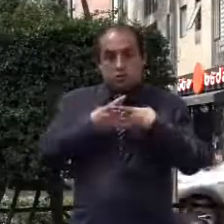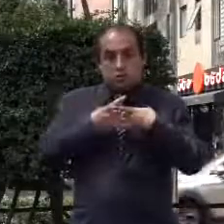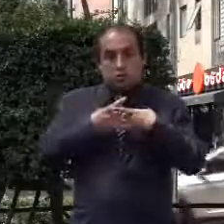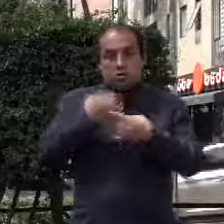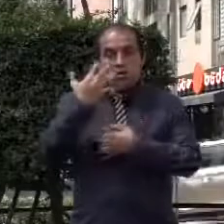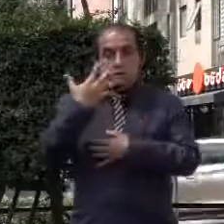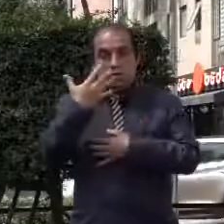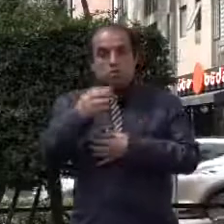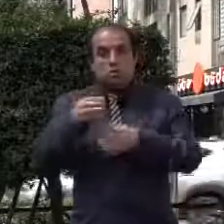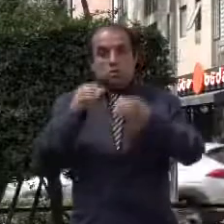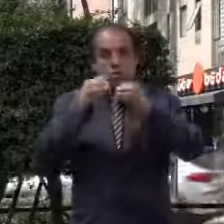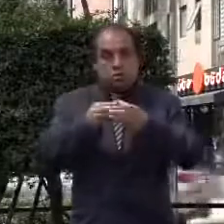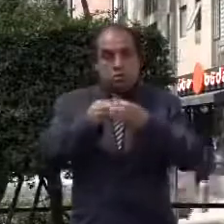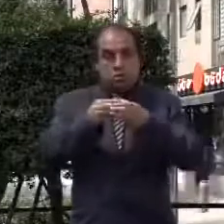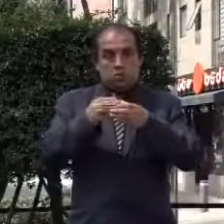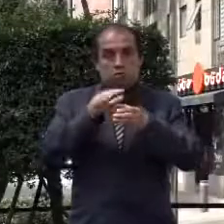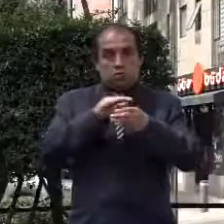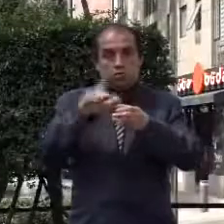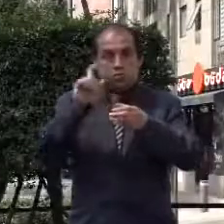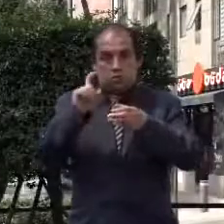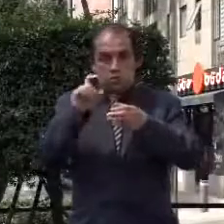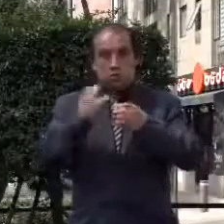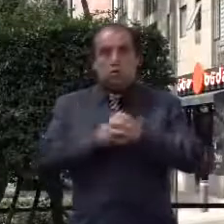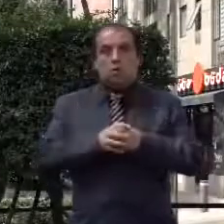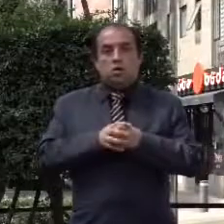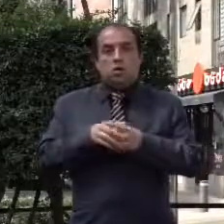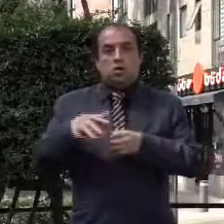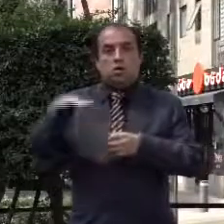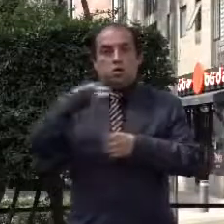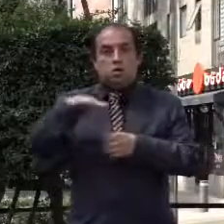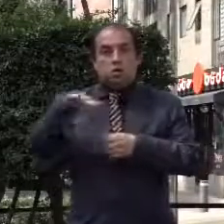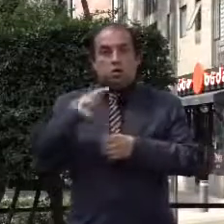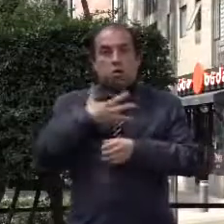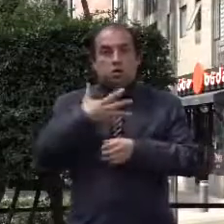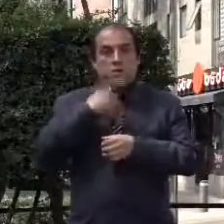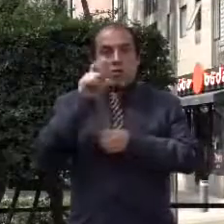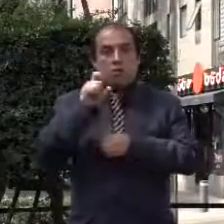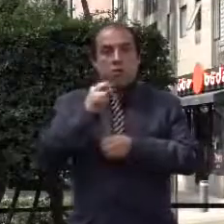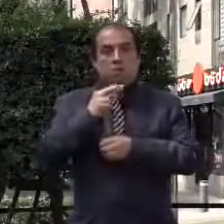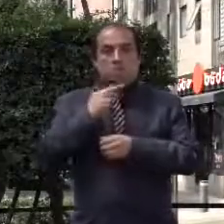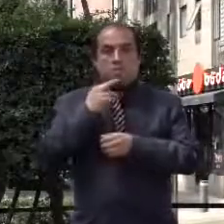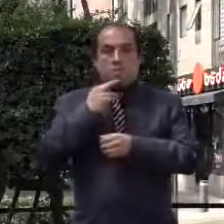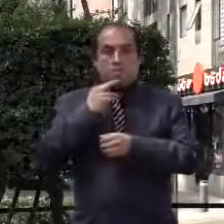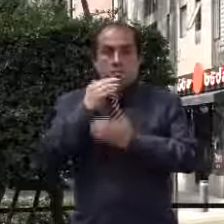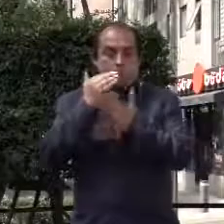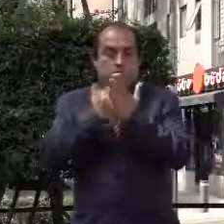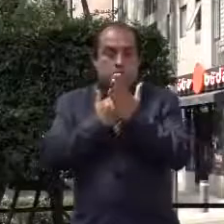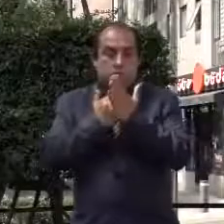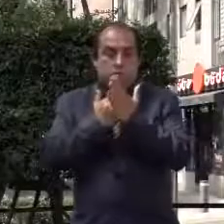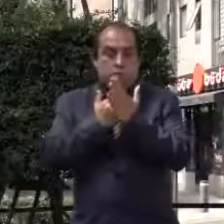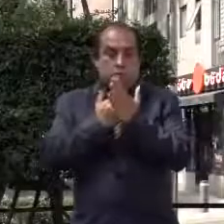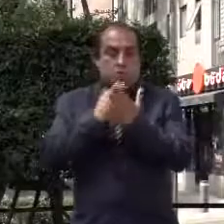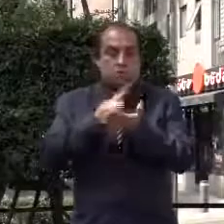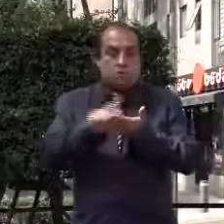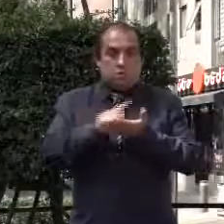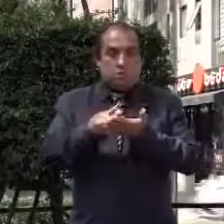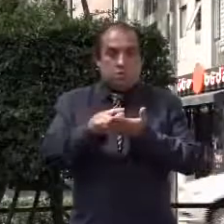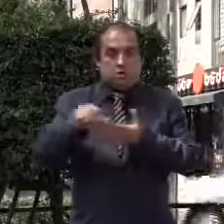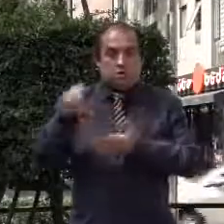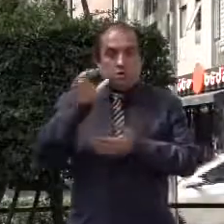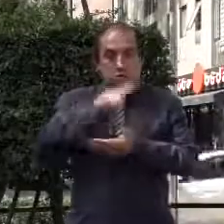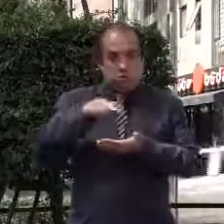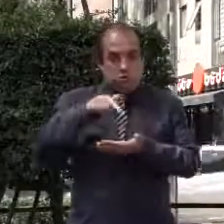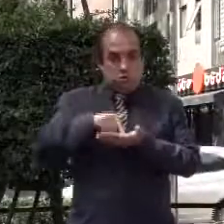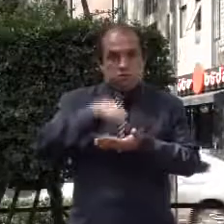50 pozos de la zona en donde el agua tiene la menor calidad, la zona oriente, bajar